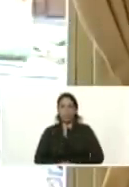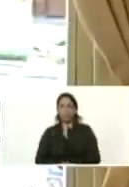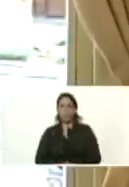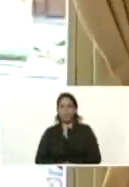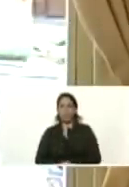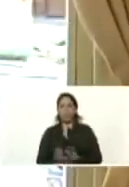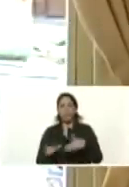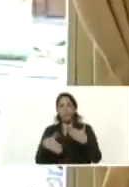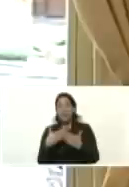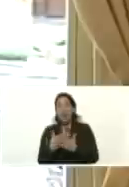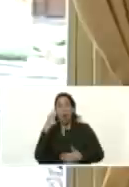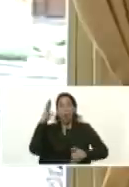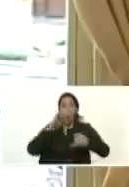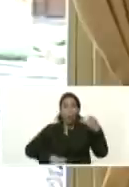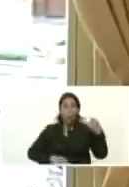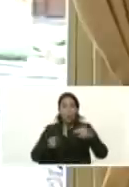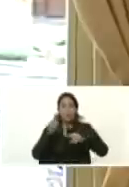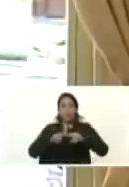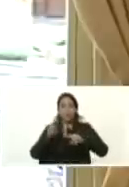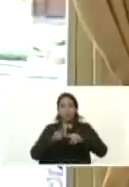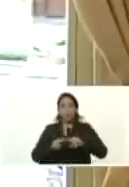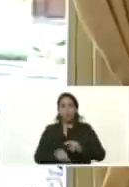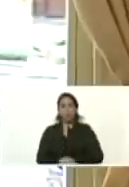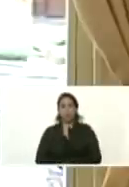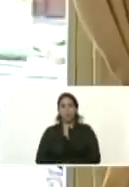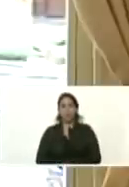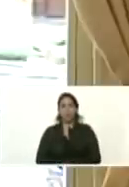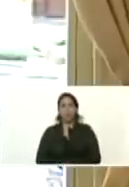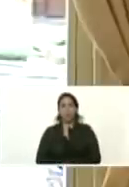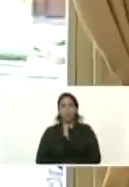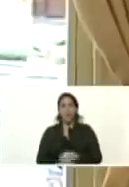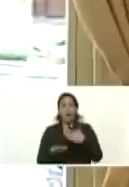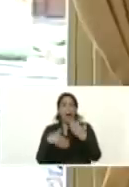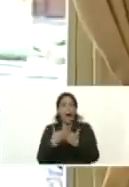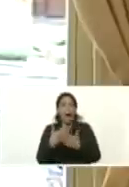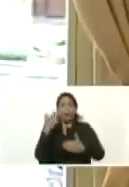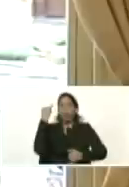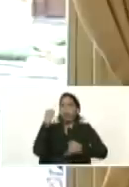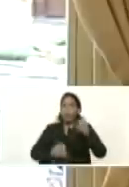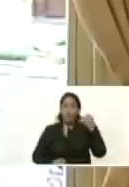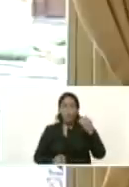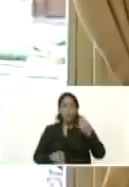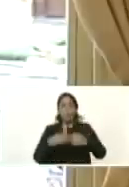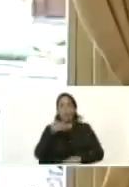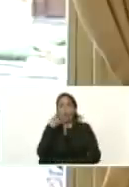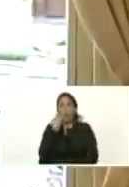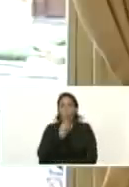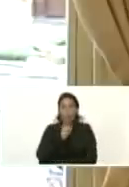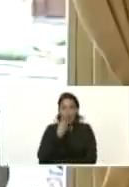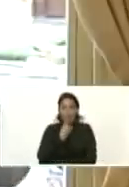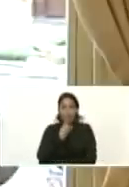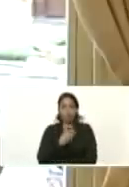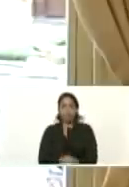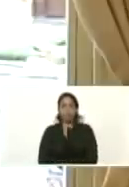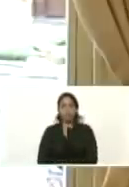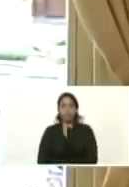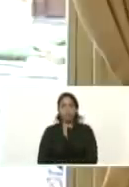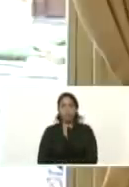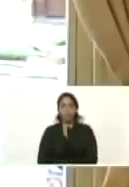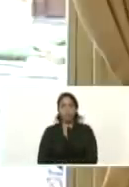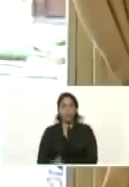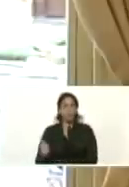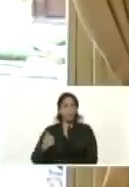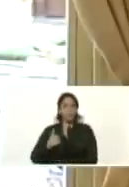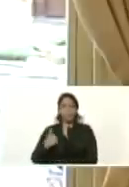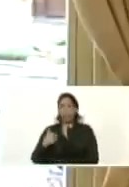hasta el último niño hasta la última niña hasta el último joven esté donde esté